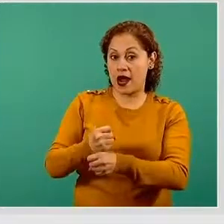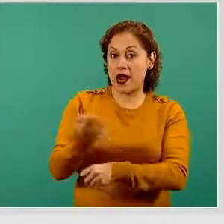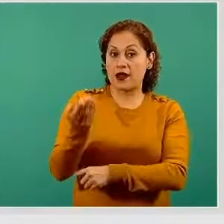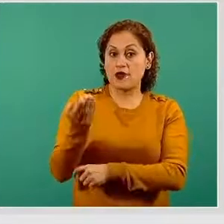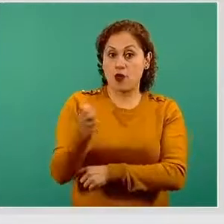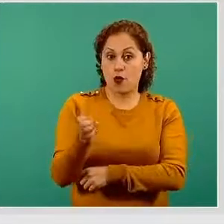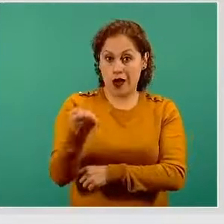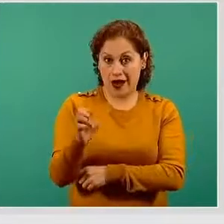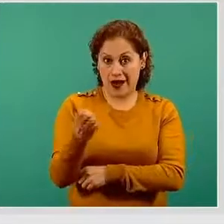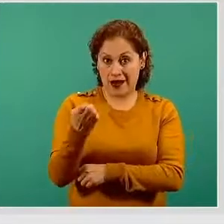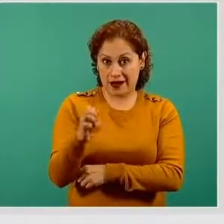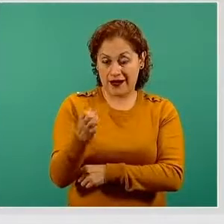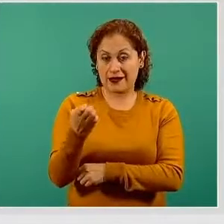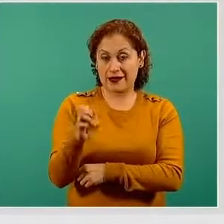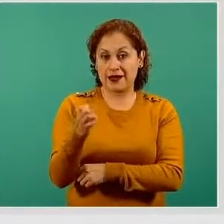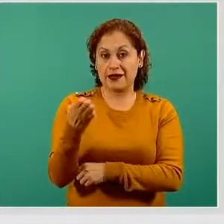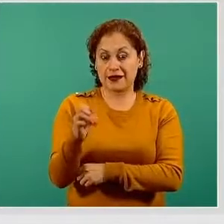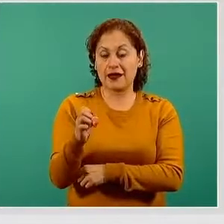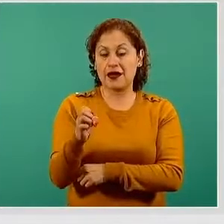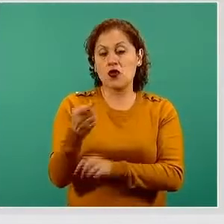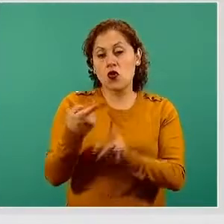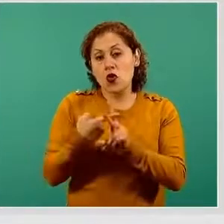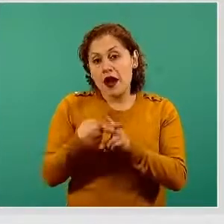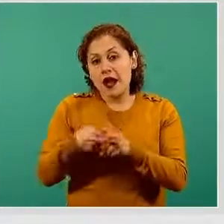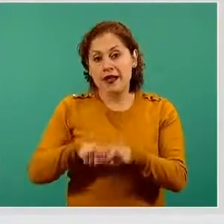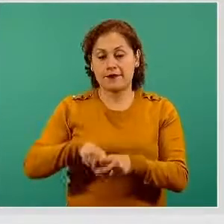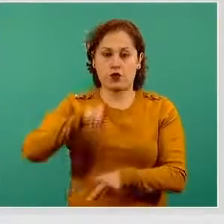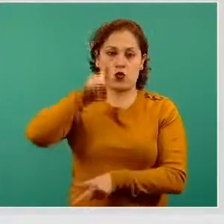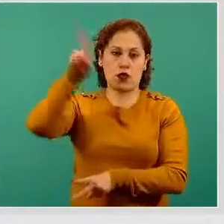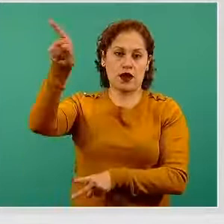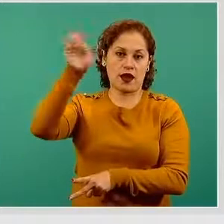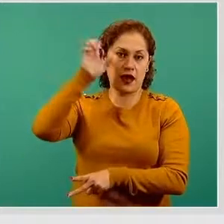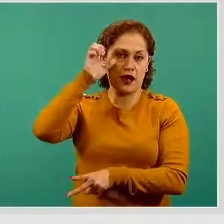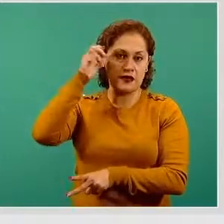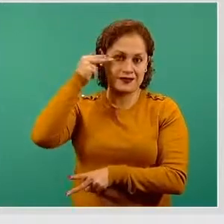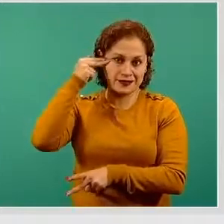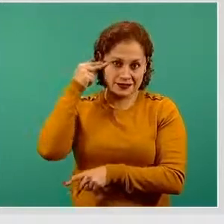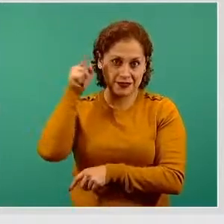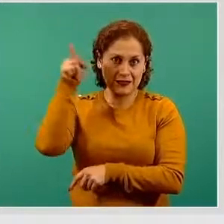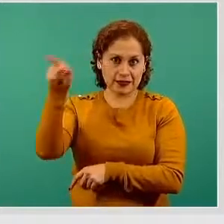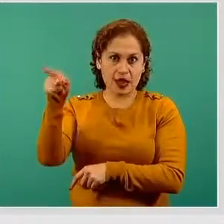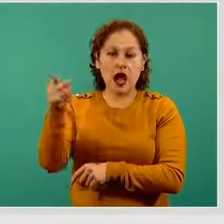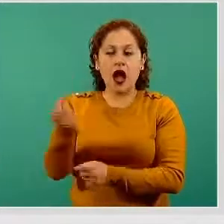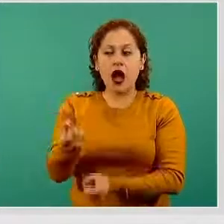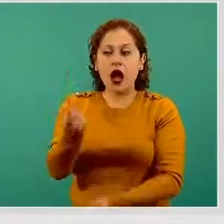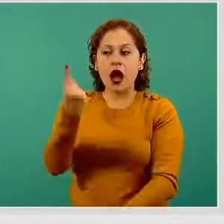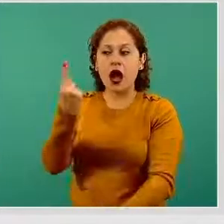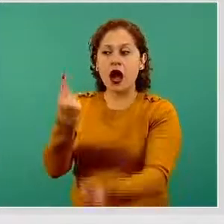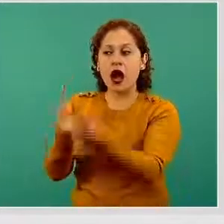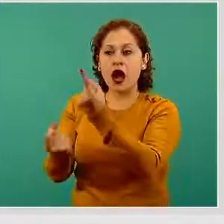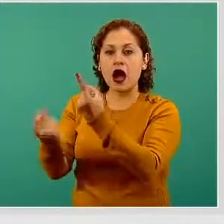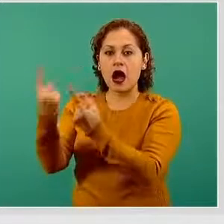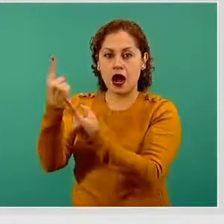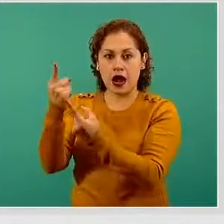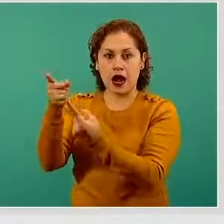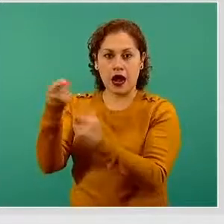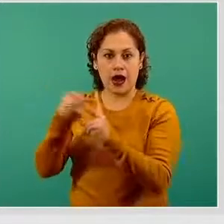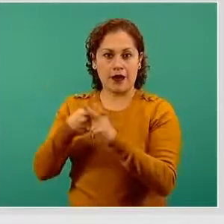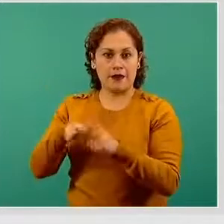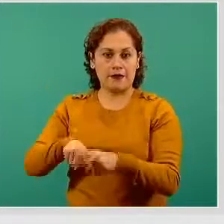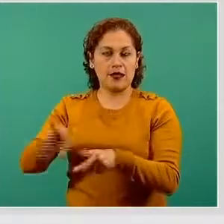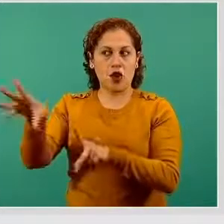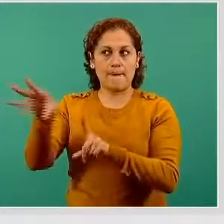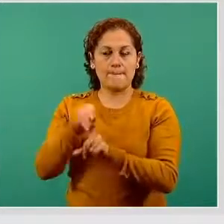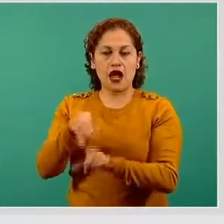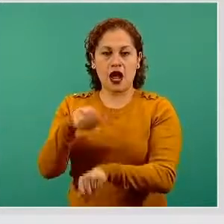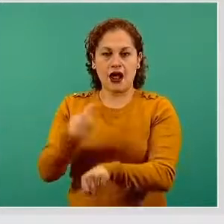los poquitos casos que se llevaban hasta ese momento en Wuhan, China, pero de ahí toda la población mundial, no me refiero solo a de México, en